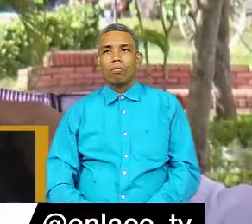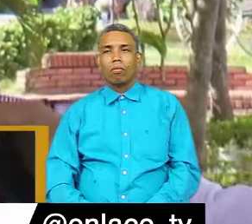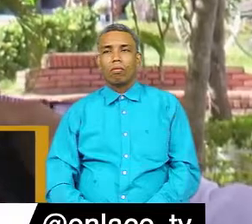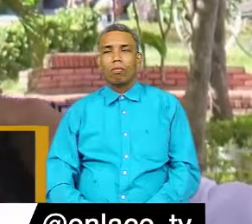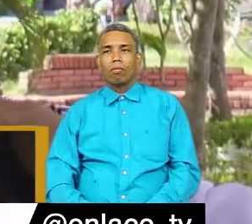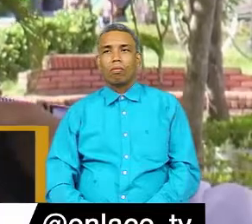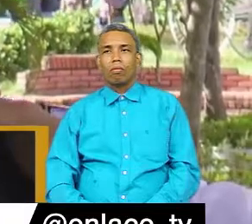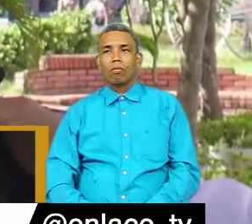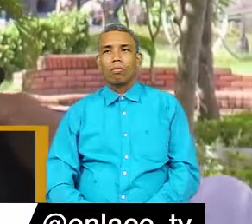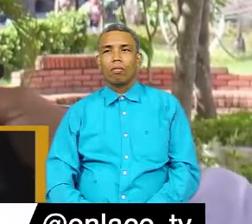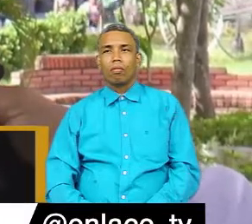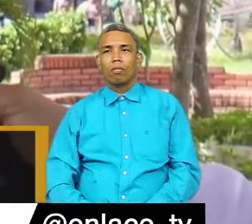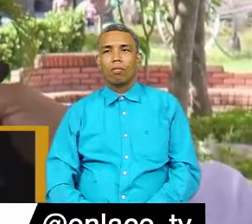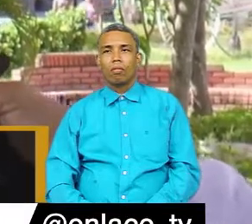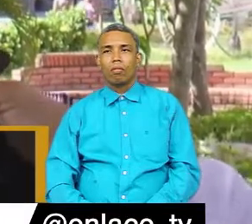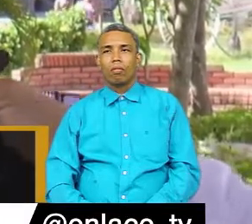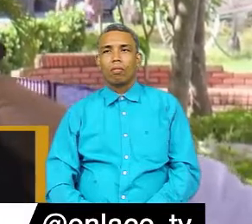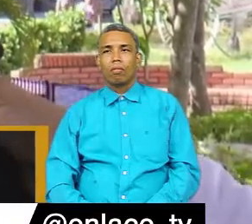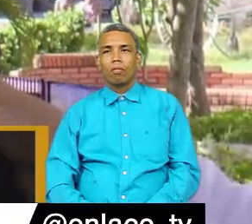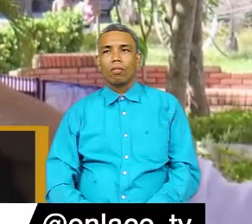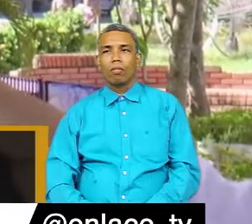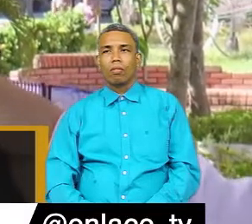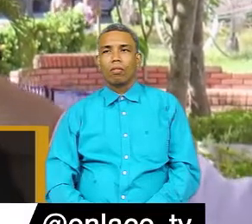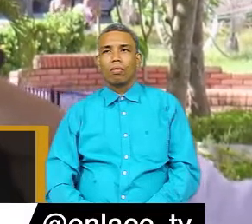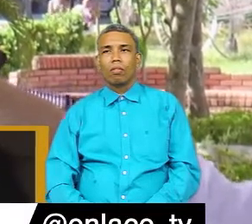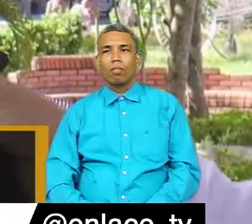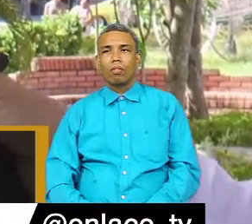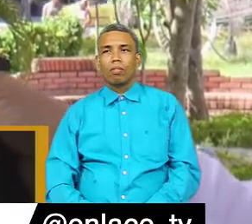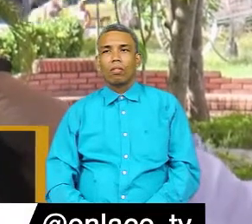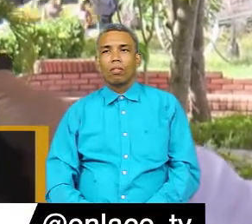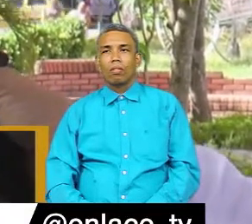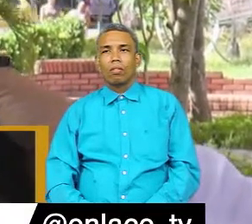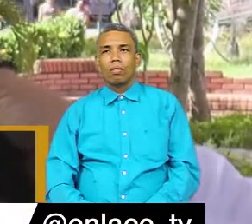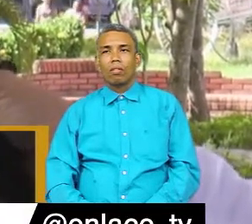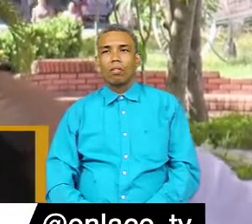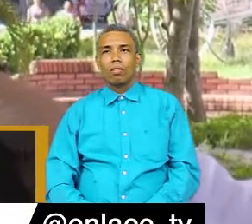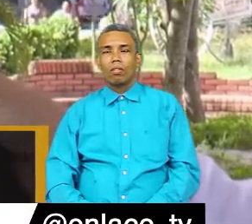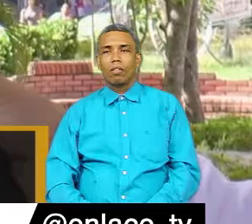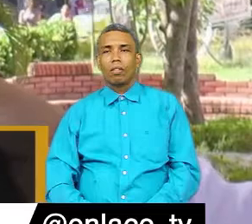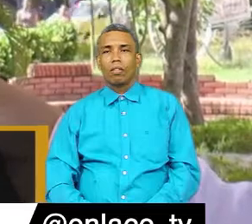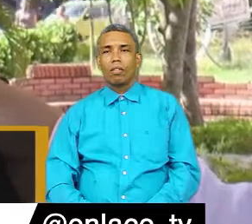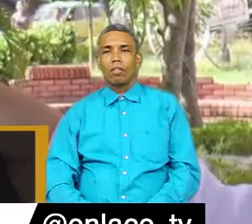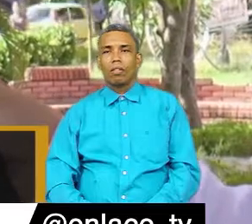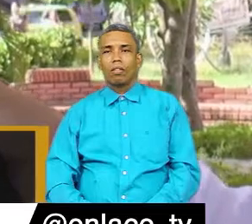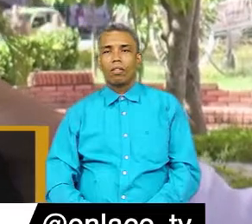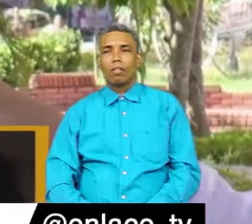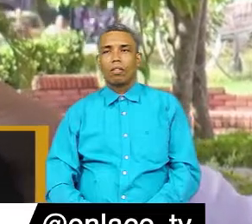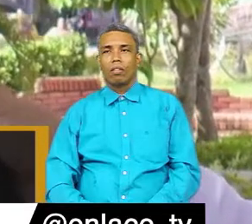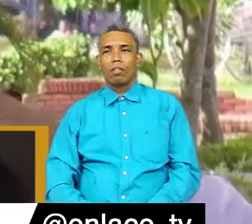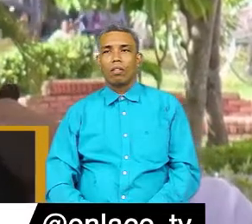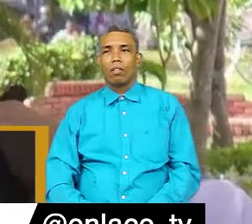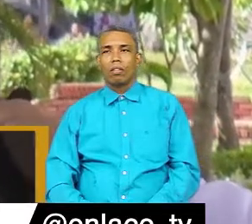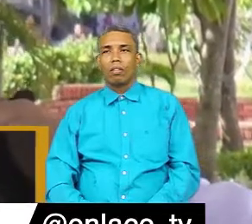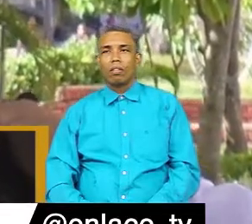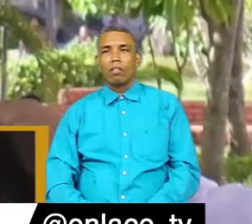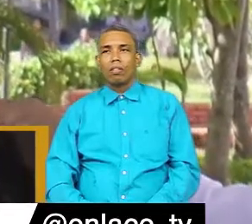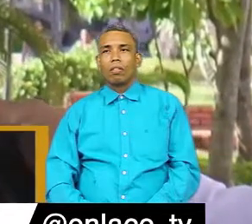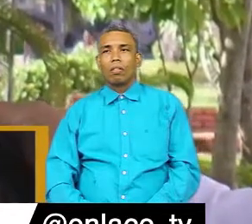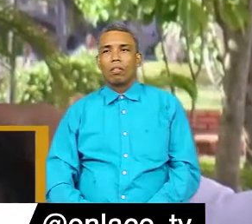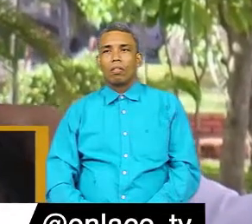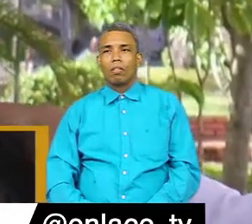Amor prohibido tengo yo, y esto es cierto, pecado mortal. La mujer ajena es un error, que el hombre